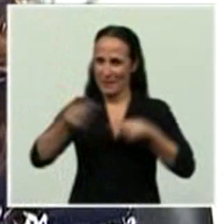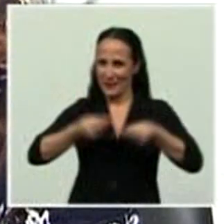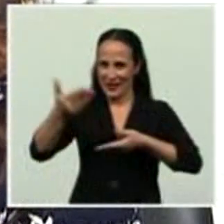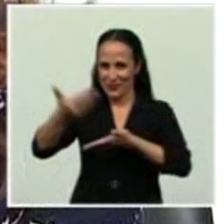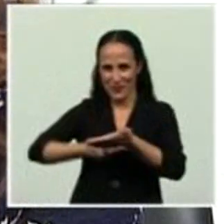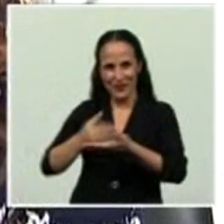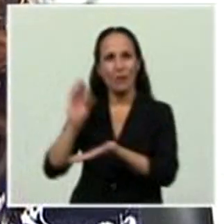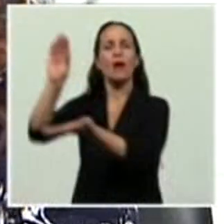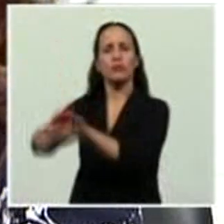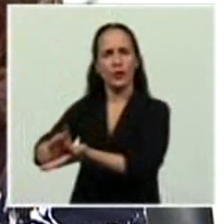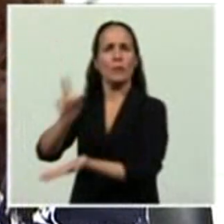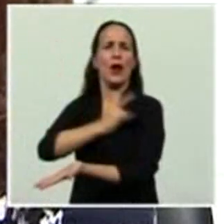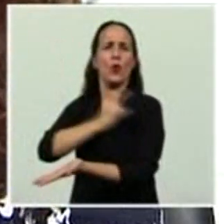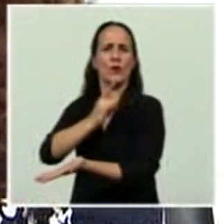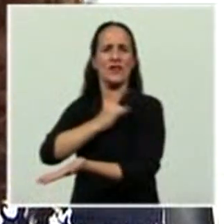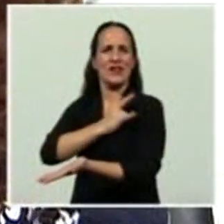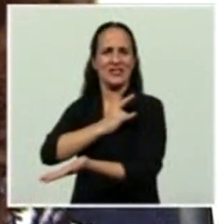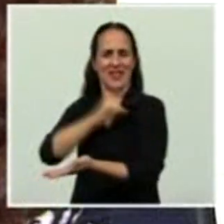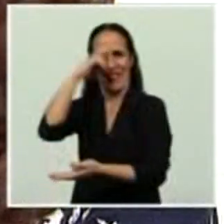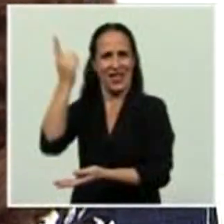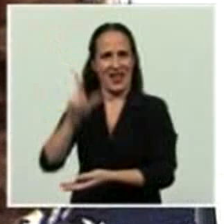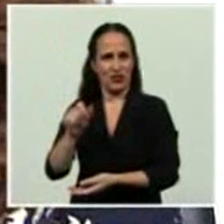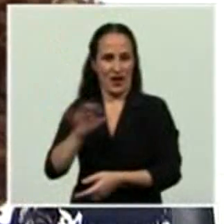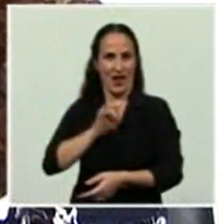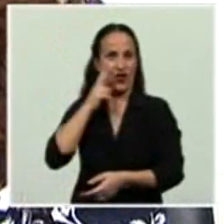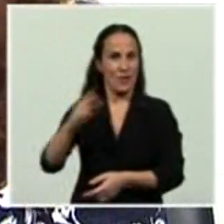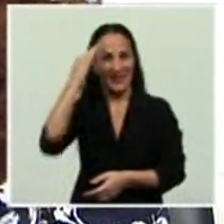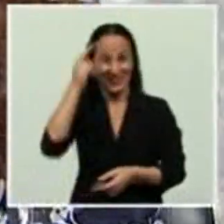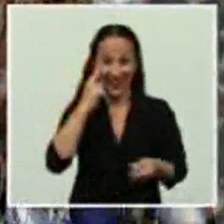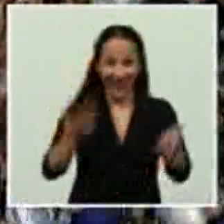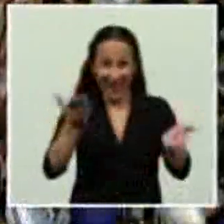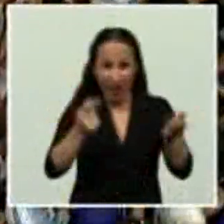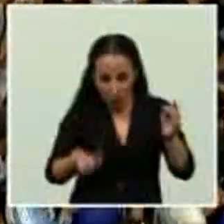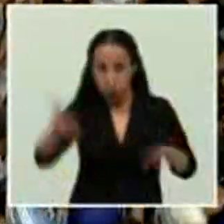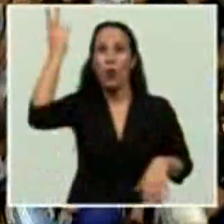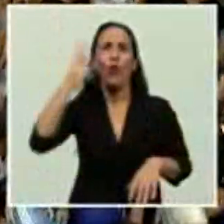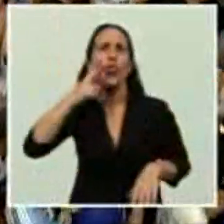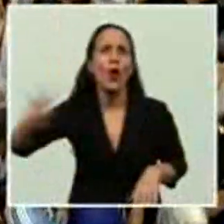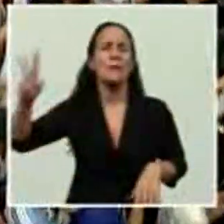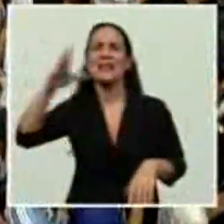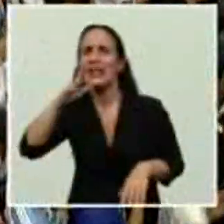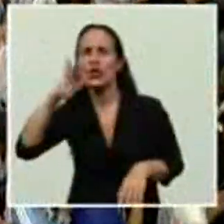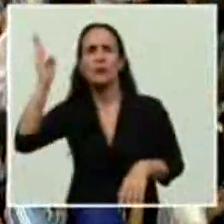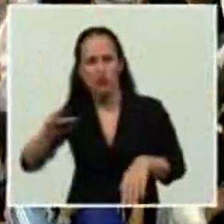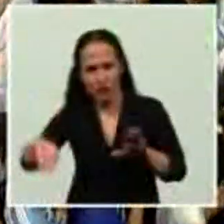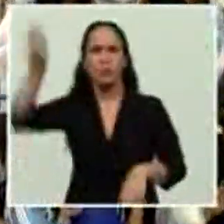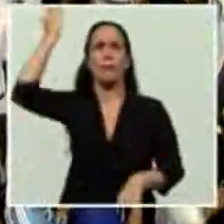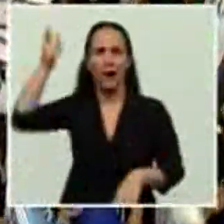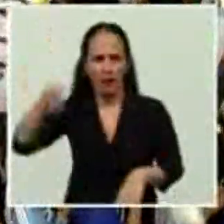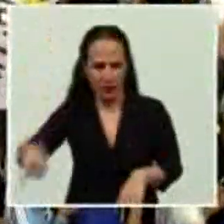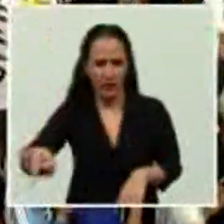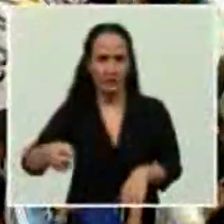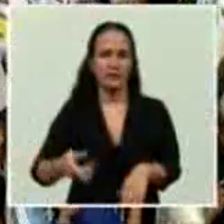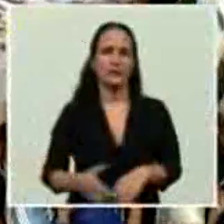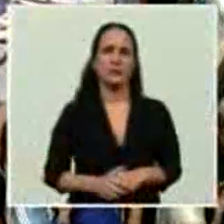universidades nacionales en el año 2015 el aumento ha sido del 2014 si